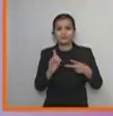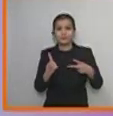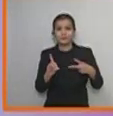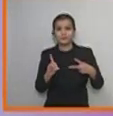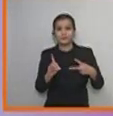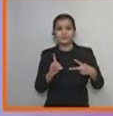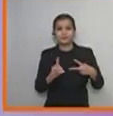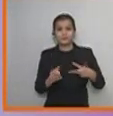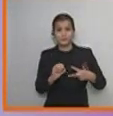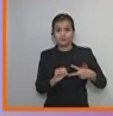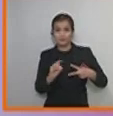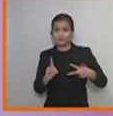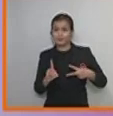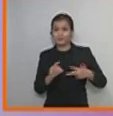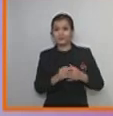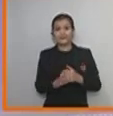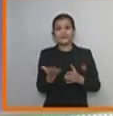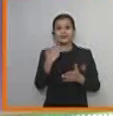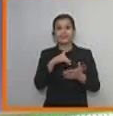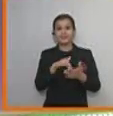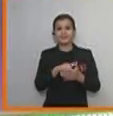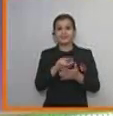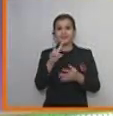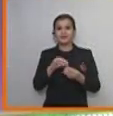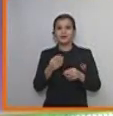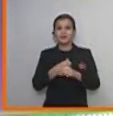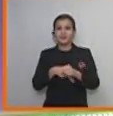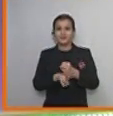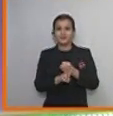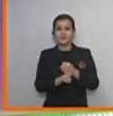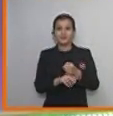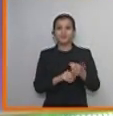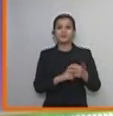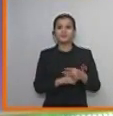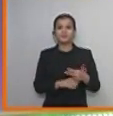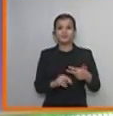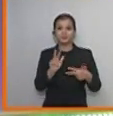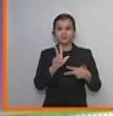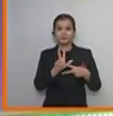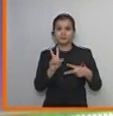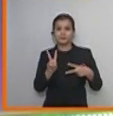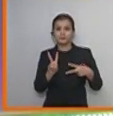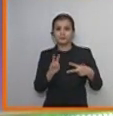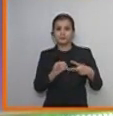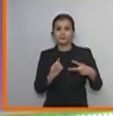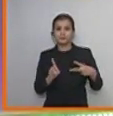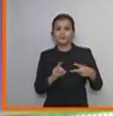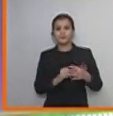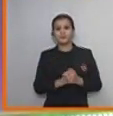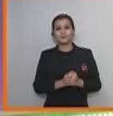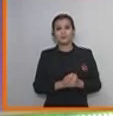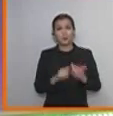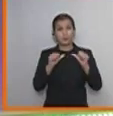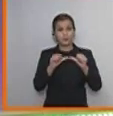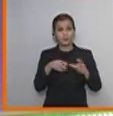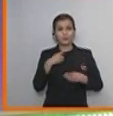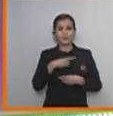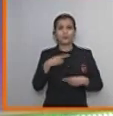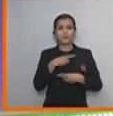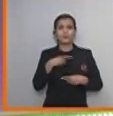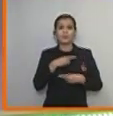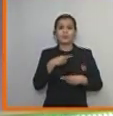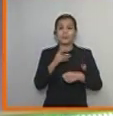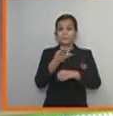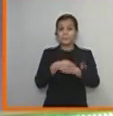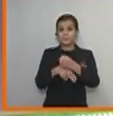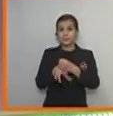1. Segundo número ganador es el 01. Con gusto repito, los dos números favorecidos son el 32 y el 01. Continuamos pegando y